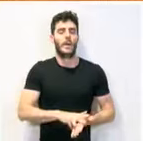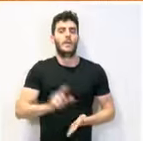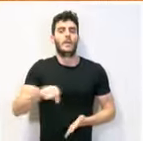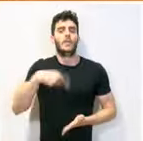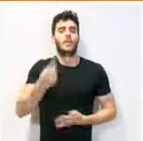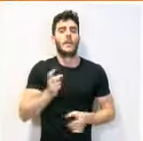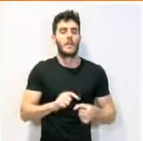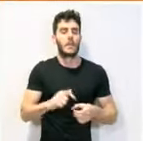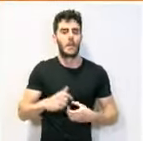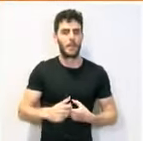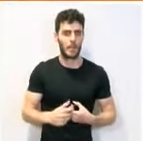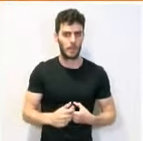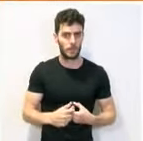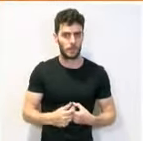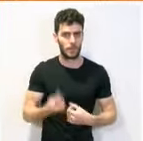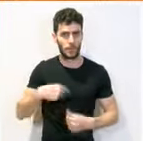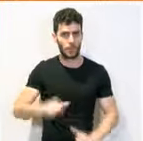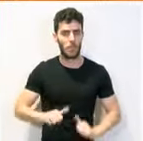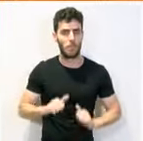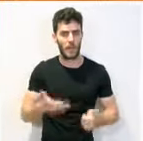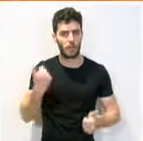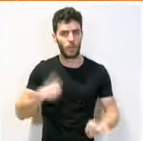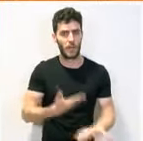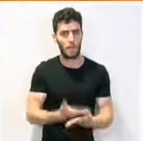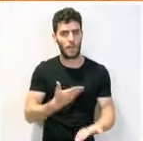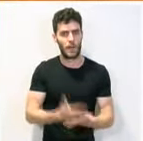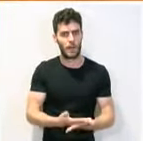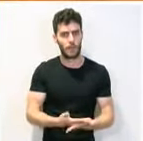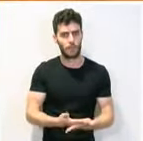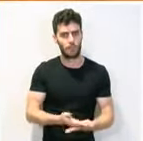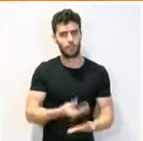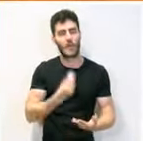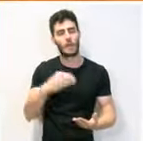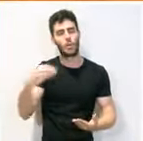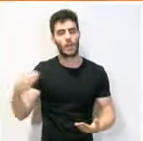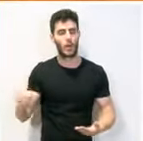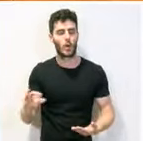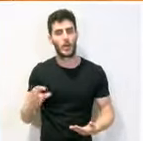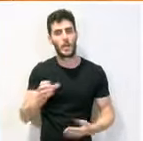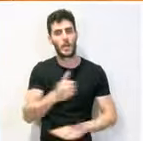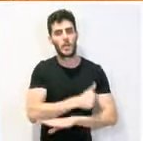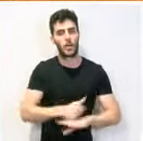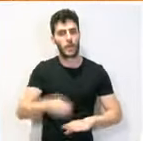ser participativos, o empezamos a pedir aportaciones, a escuchar a la gente, o